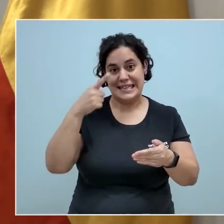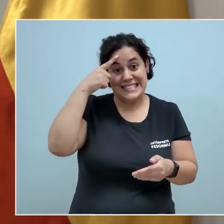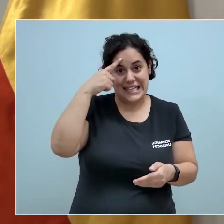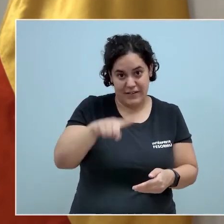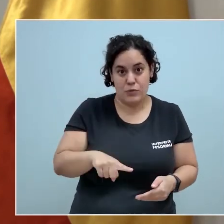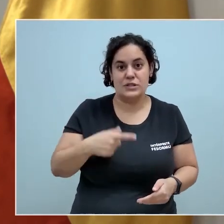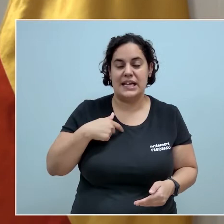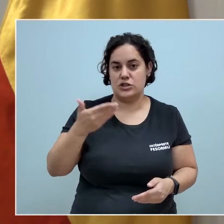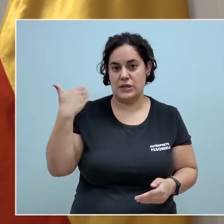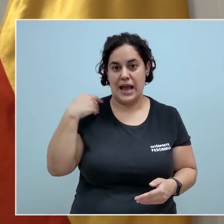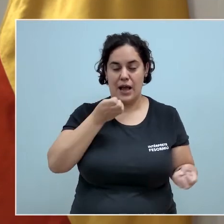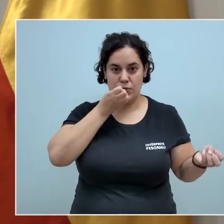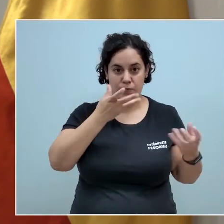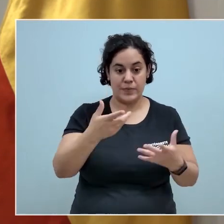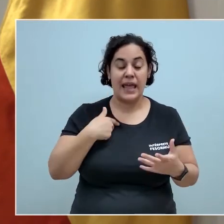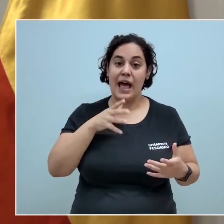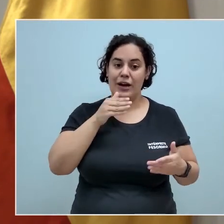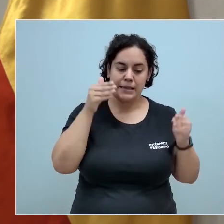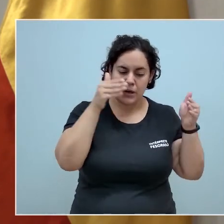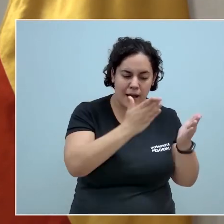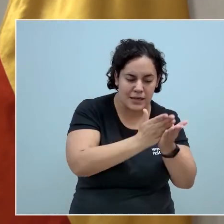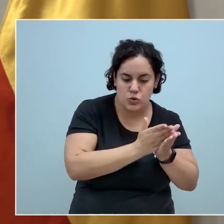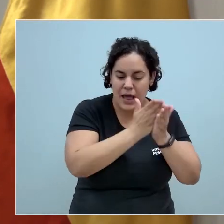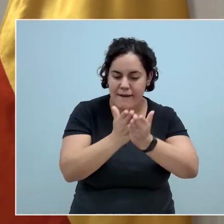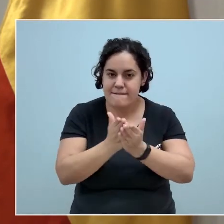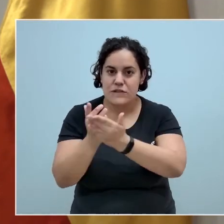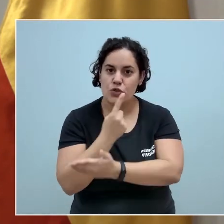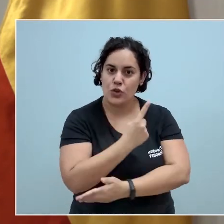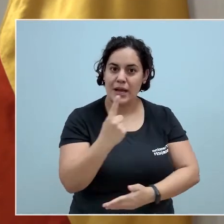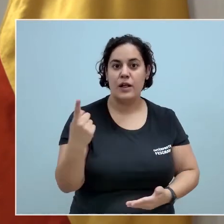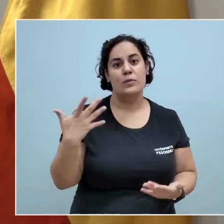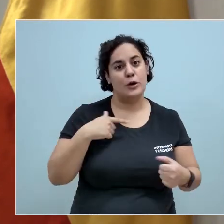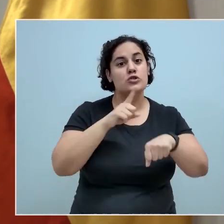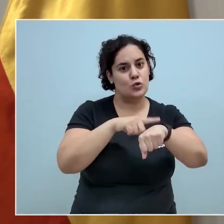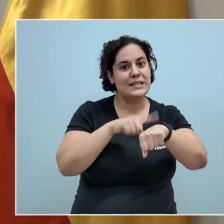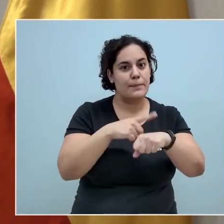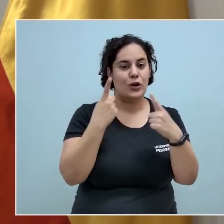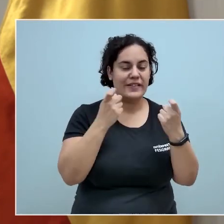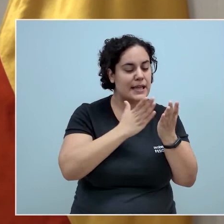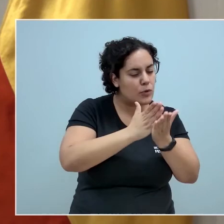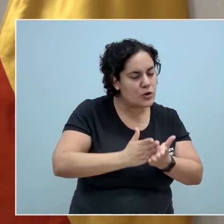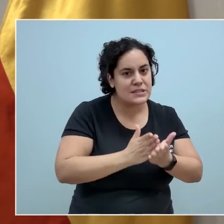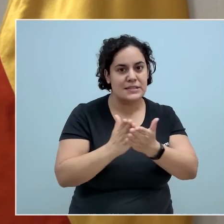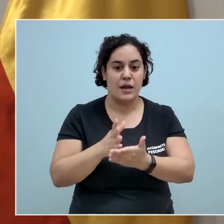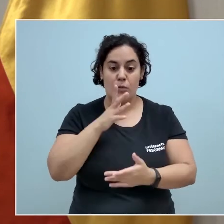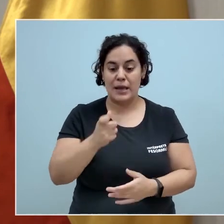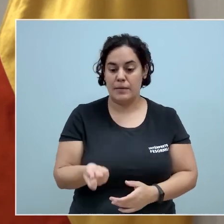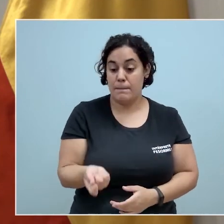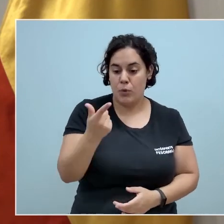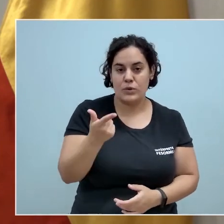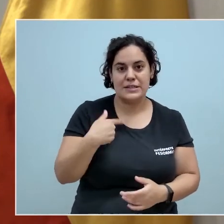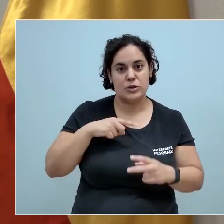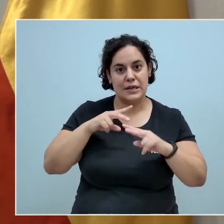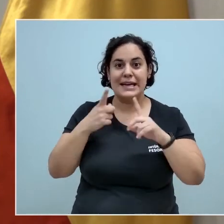una alerta permanente y estamos estudiando caso a caso y lo que pasa es que lleva su tiempo. Desde que aparece un caso hasta que estudien los contactos donde está cada uno nos